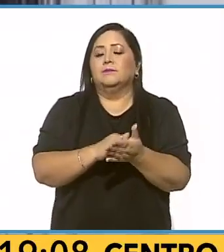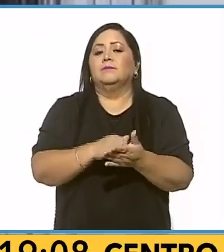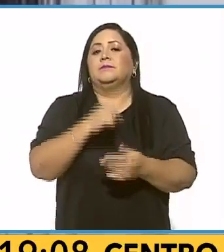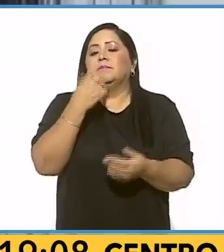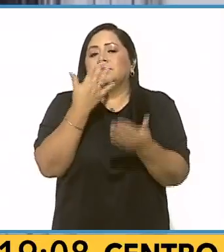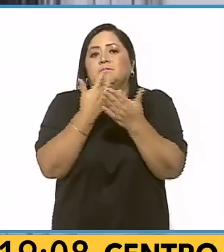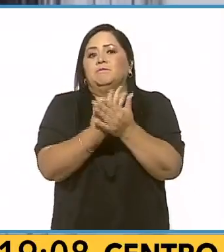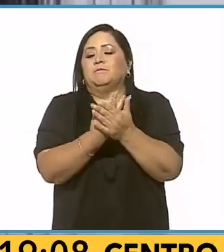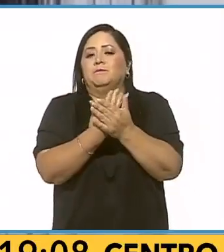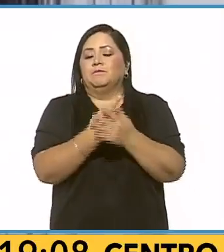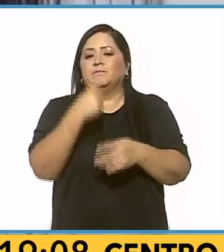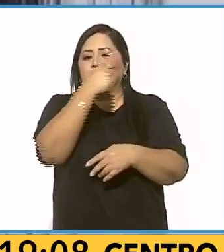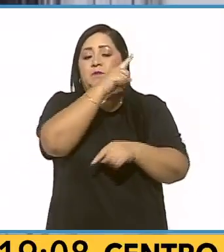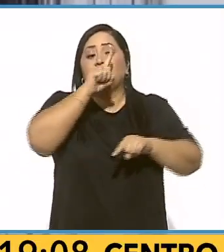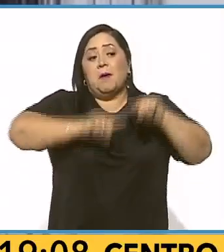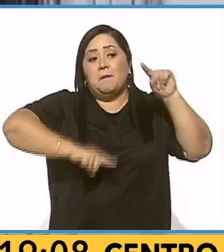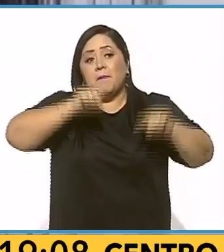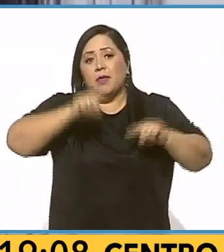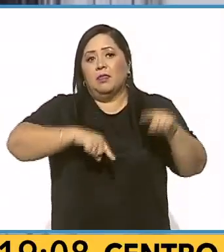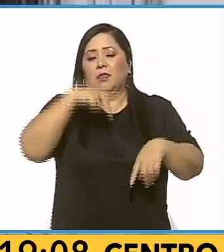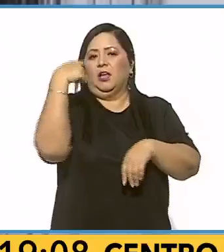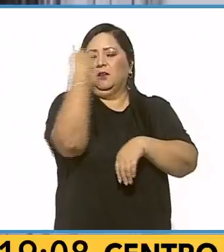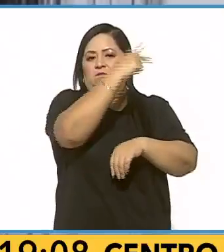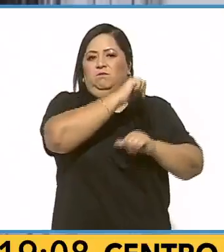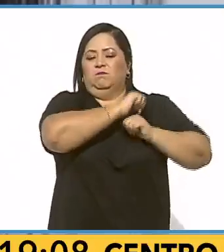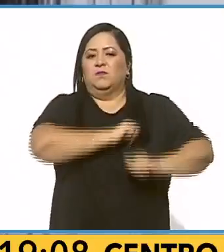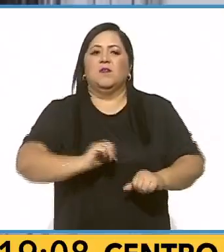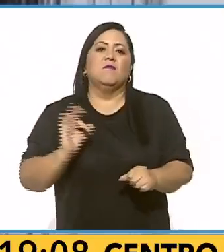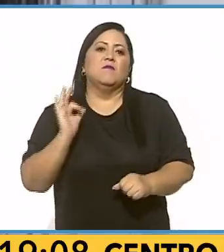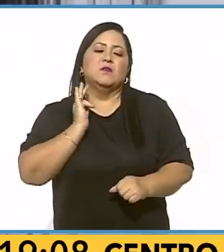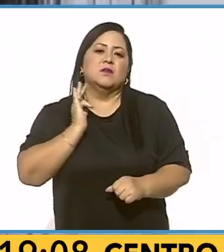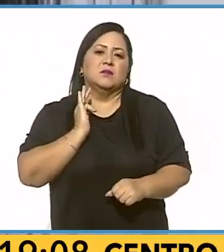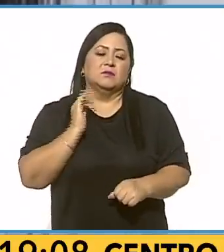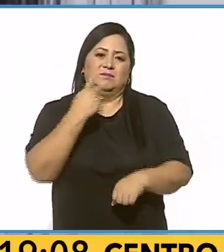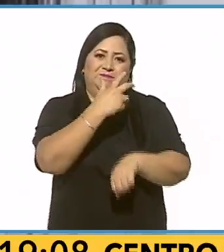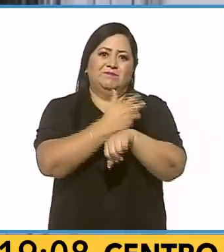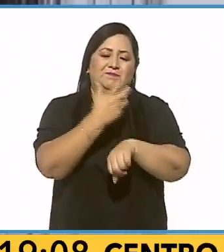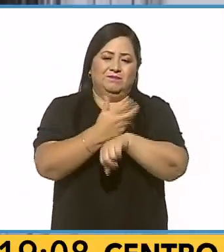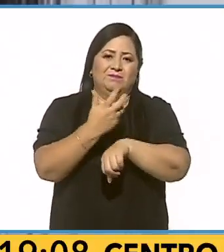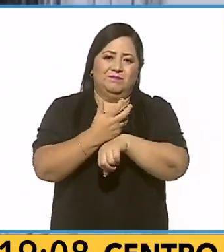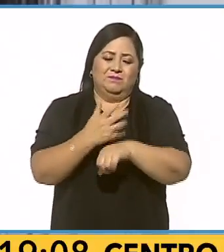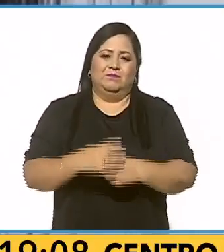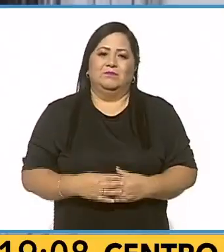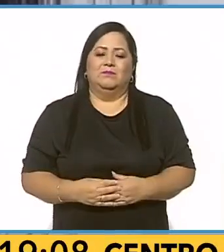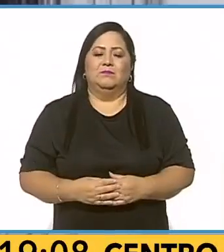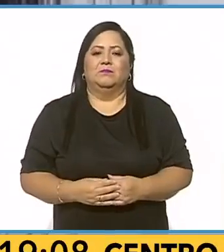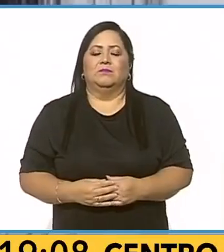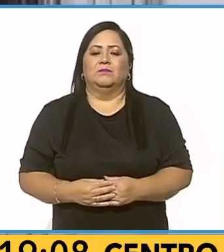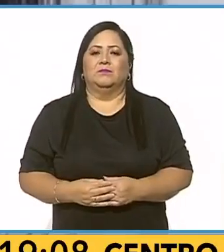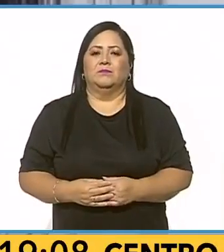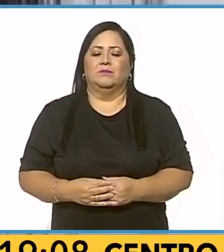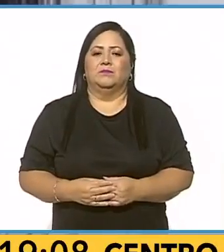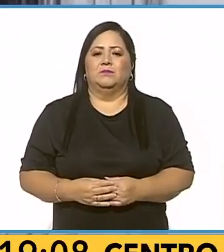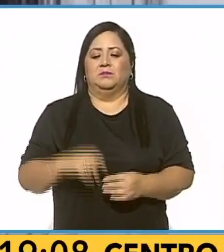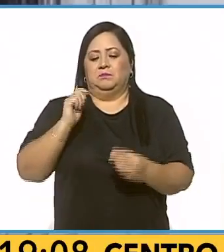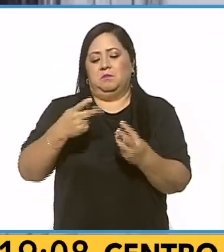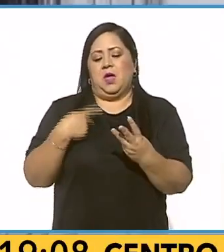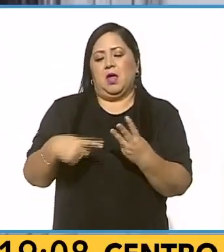llevan, dependen de la misma dirección de fiscales. Entonces, de manera simultánea es que se exponen estos,